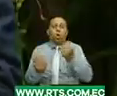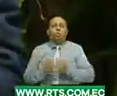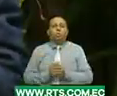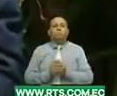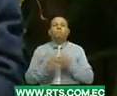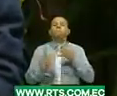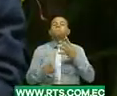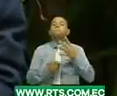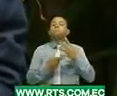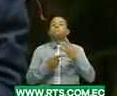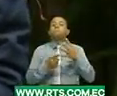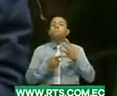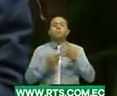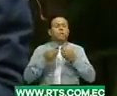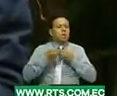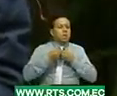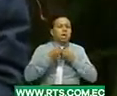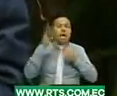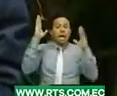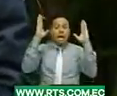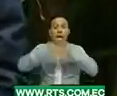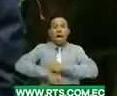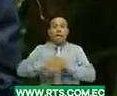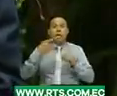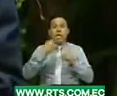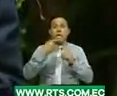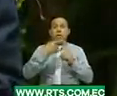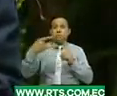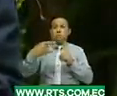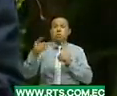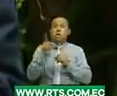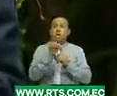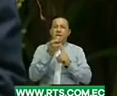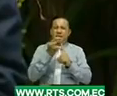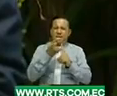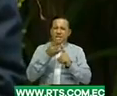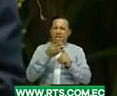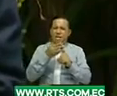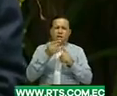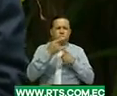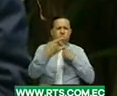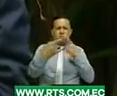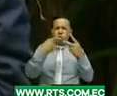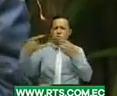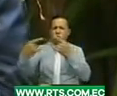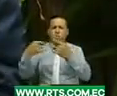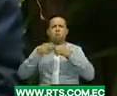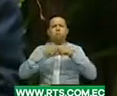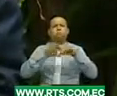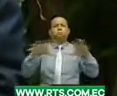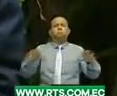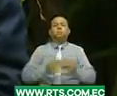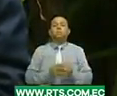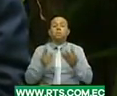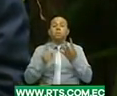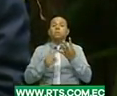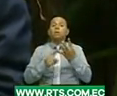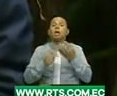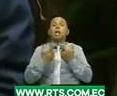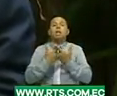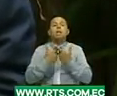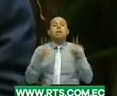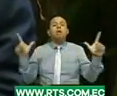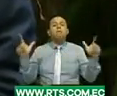a darles internet para todos los niños y los jóvenes para que nadie se quede sin acceso a la educación y libre acceso a las universidades para la